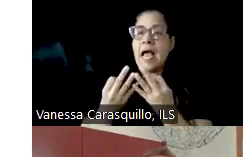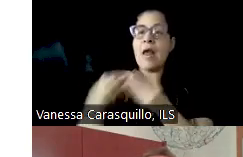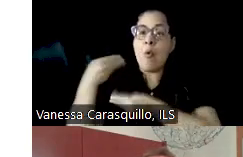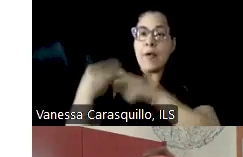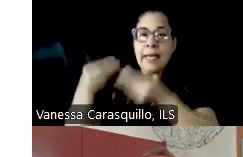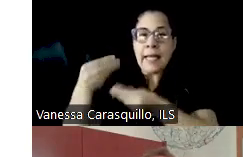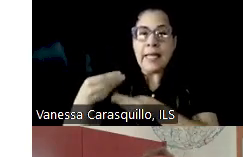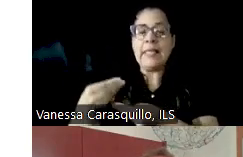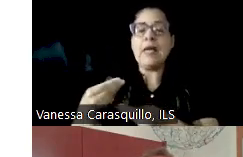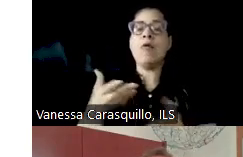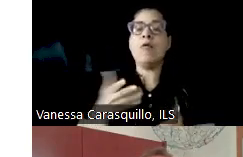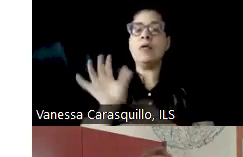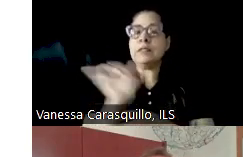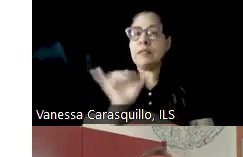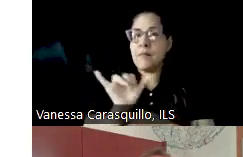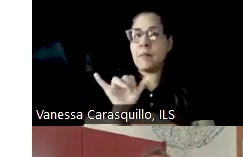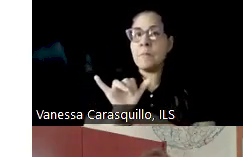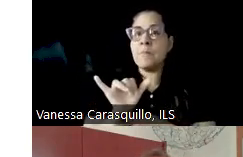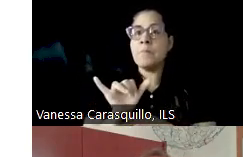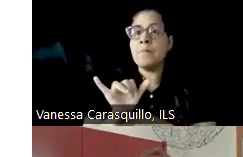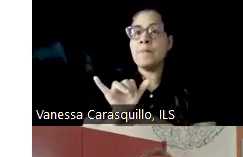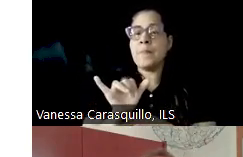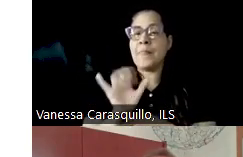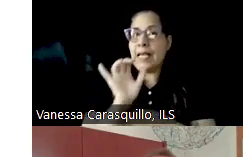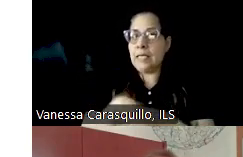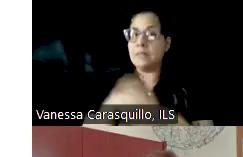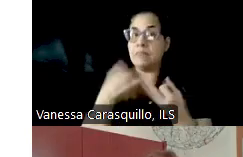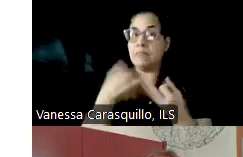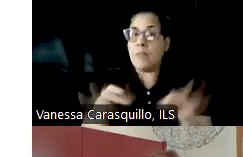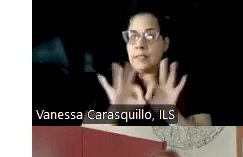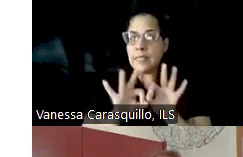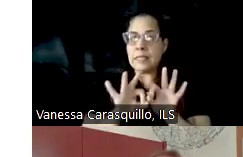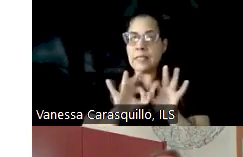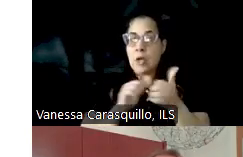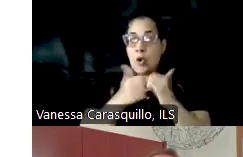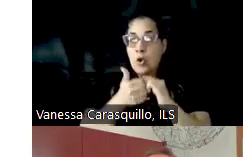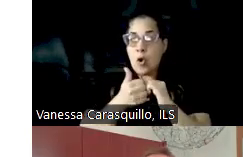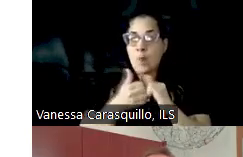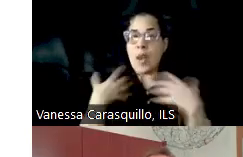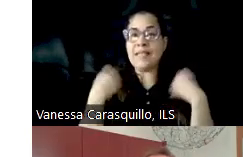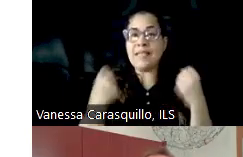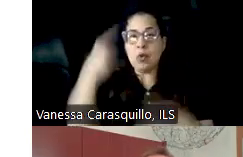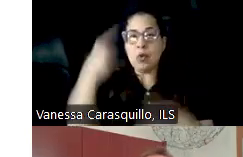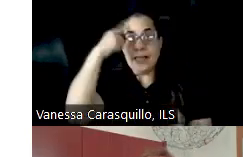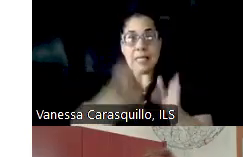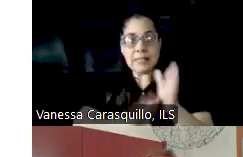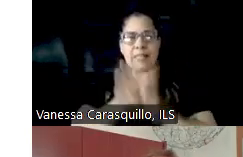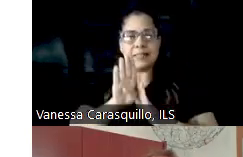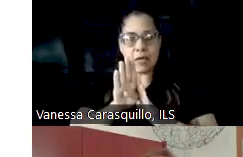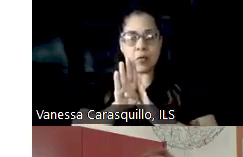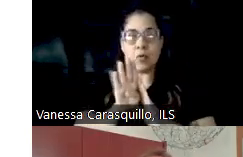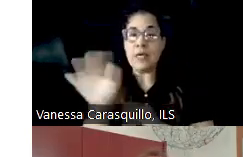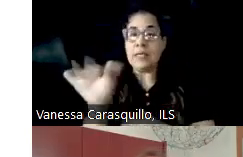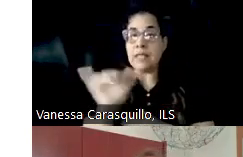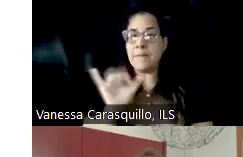pues obviamente van a ser un punto clave en cómo se desarrolla la salud mental de ese individuo. Así como la familia,